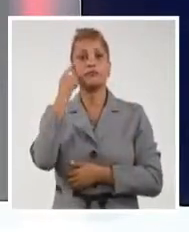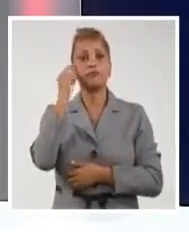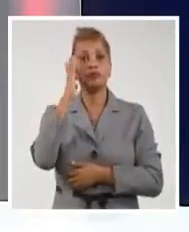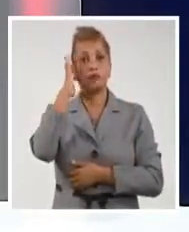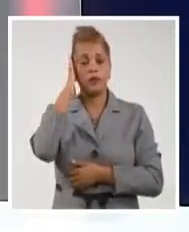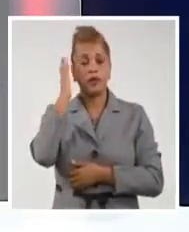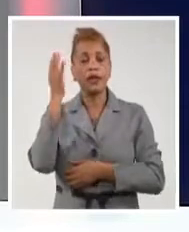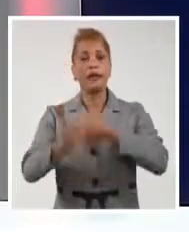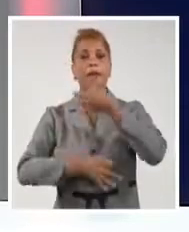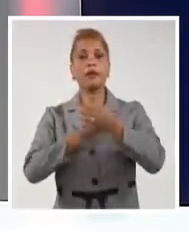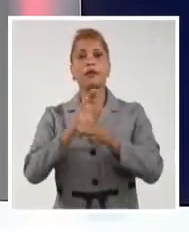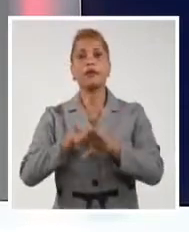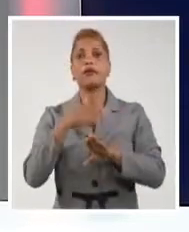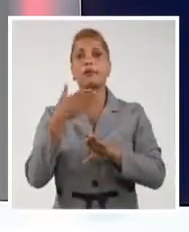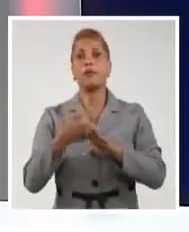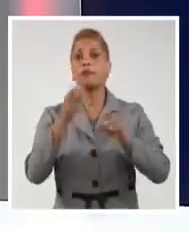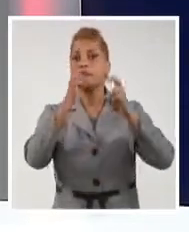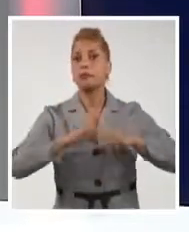análisis de